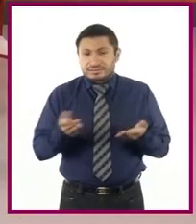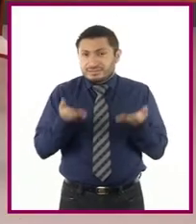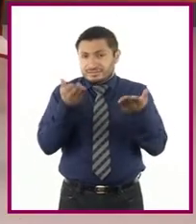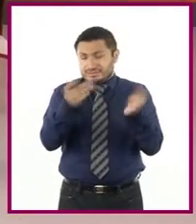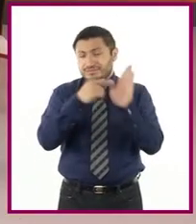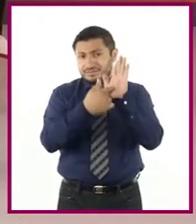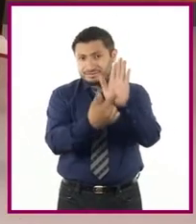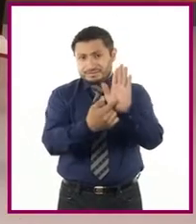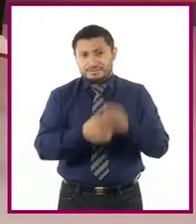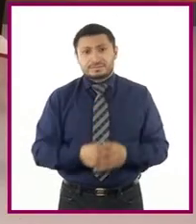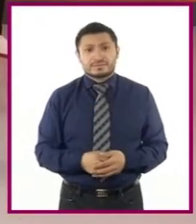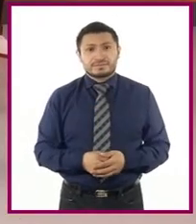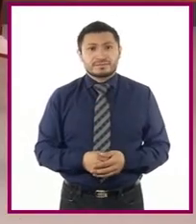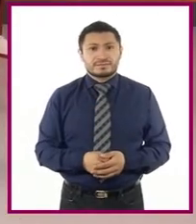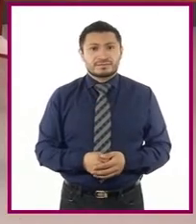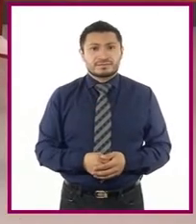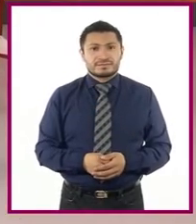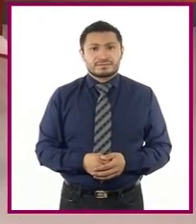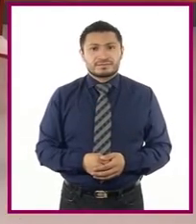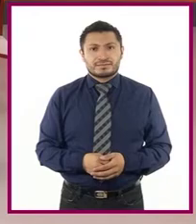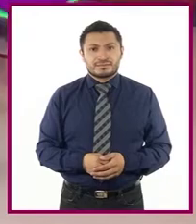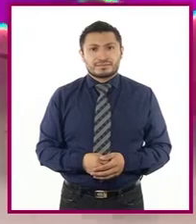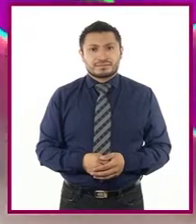video! ¡Perfecto!